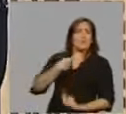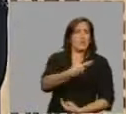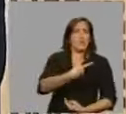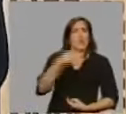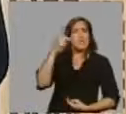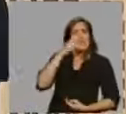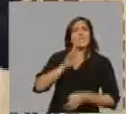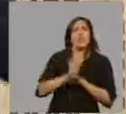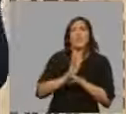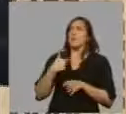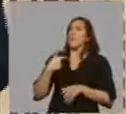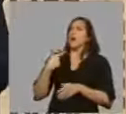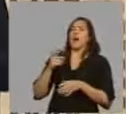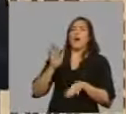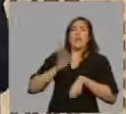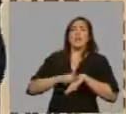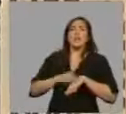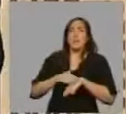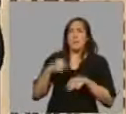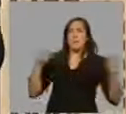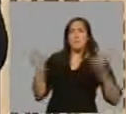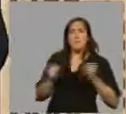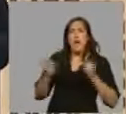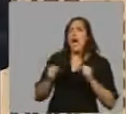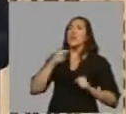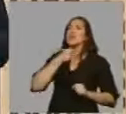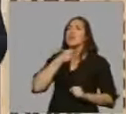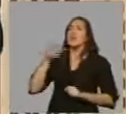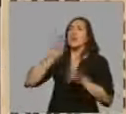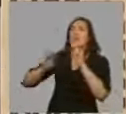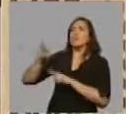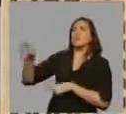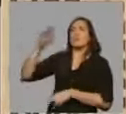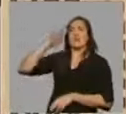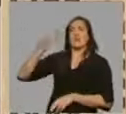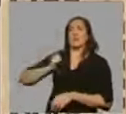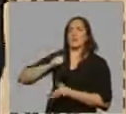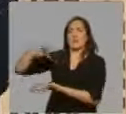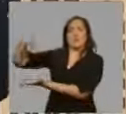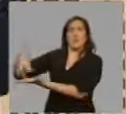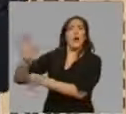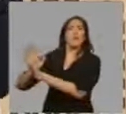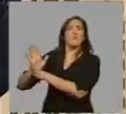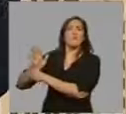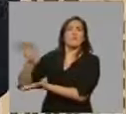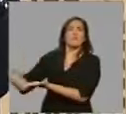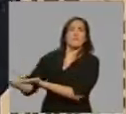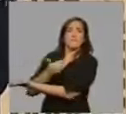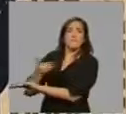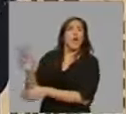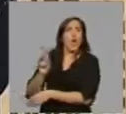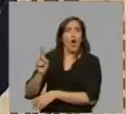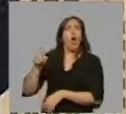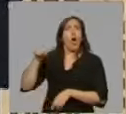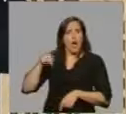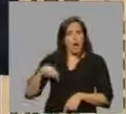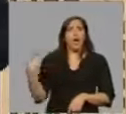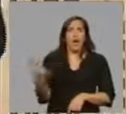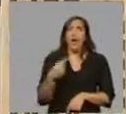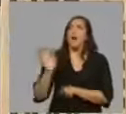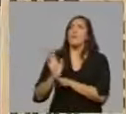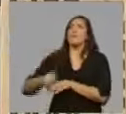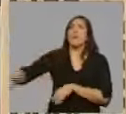y desaparecedores, o que queríamos hacer desaparecer a las Fuerzas Armadas, hoy parezcan defensores de los derechos humanos que